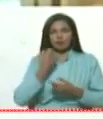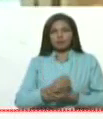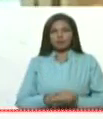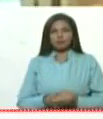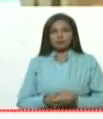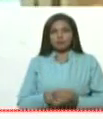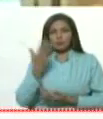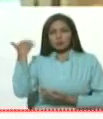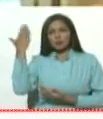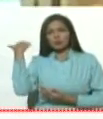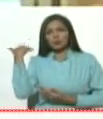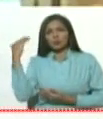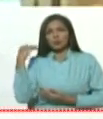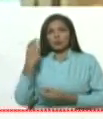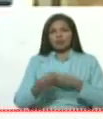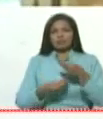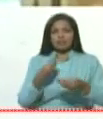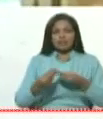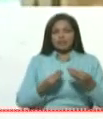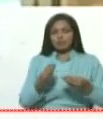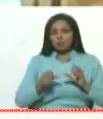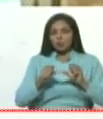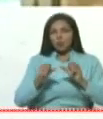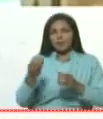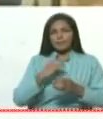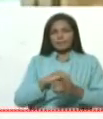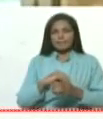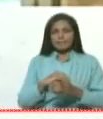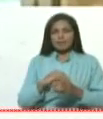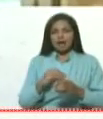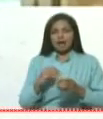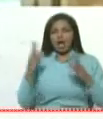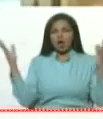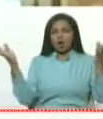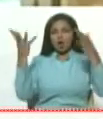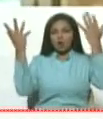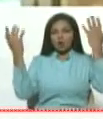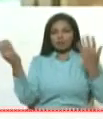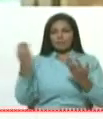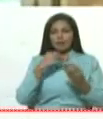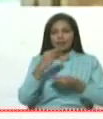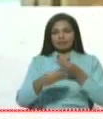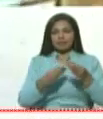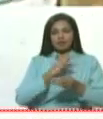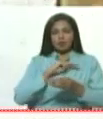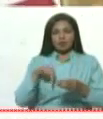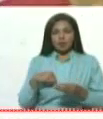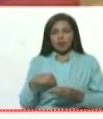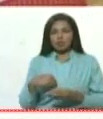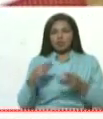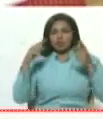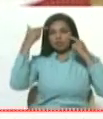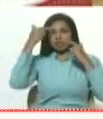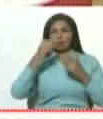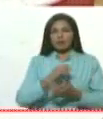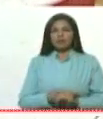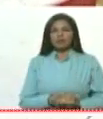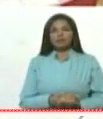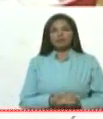esa época que continúa, una época gloriosa. Creación de nuestro comandante Hugo Chávez. Aquí